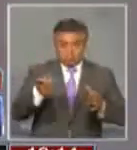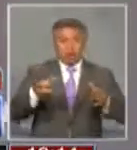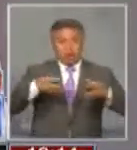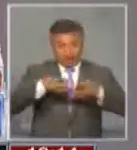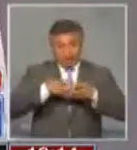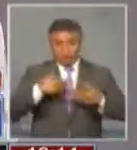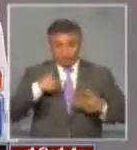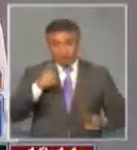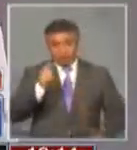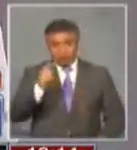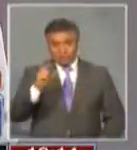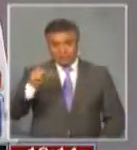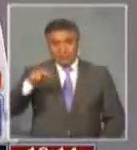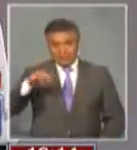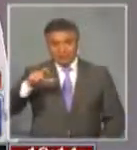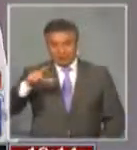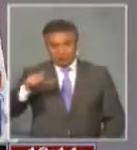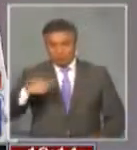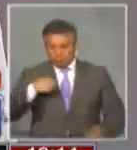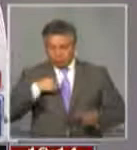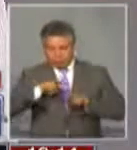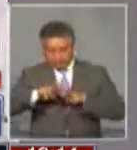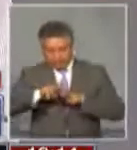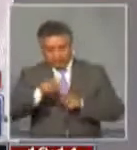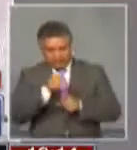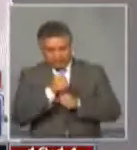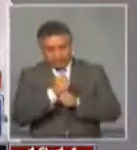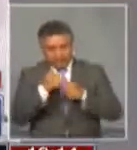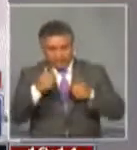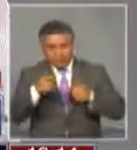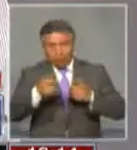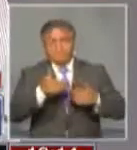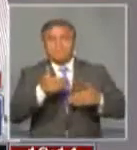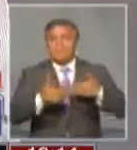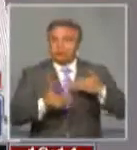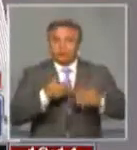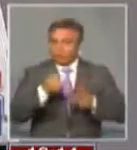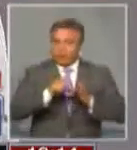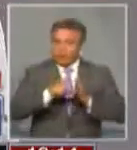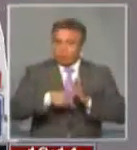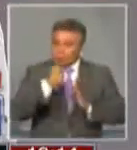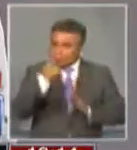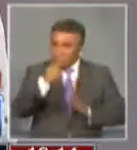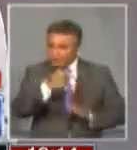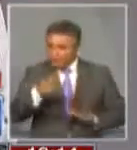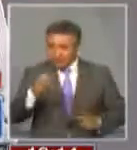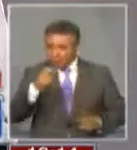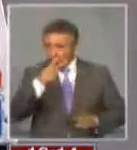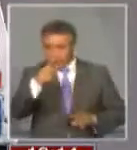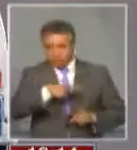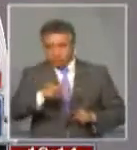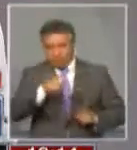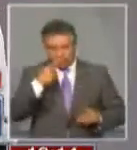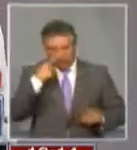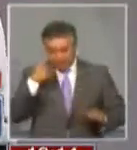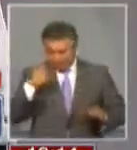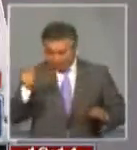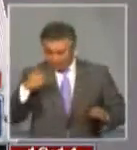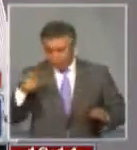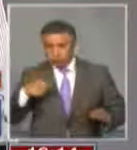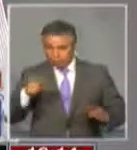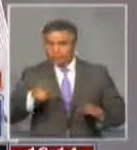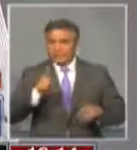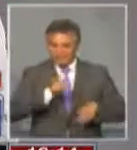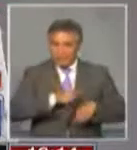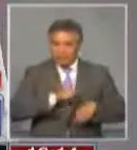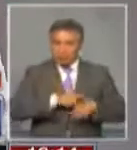técnico y se trata de hacer bien las cosas, a veces los procesos no se demoran una semana o dos semanas. Las revisiones tienen que tomar un